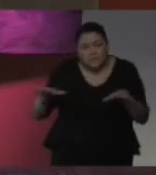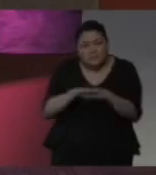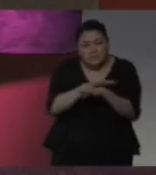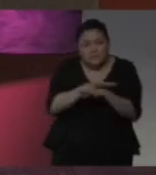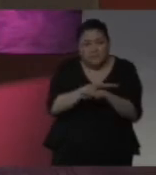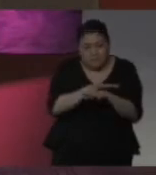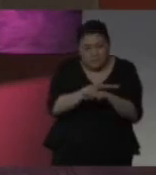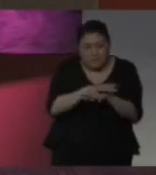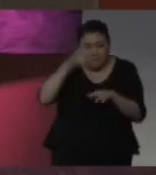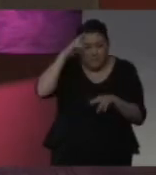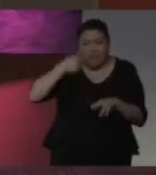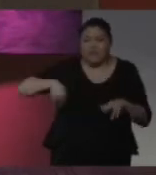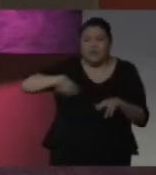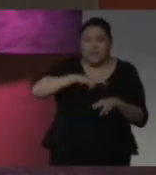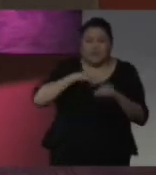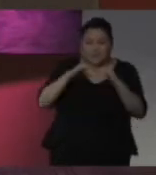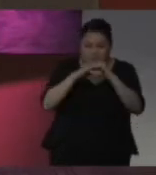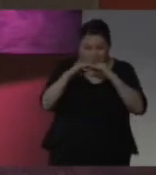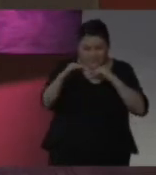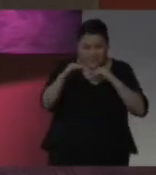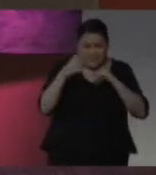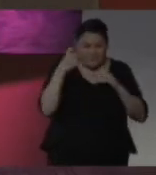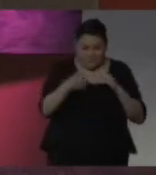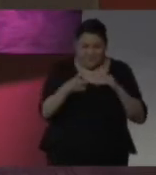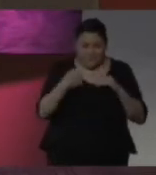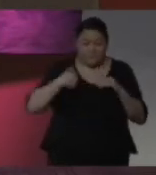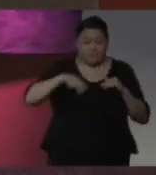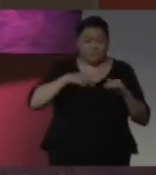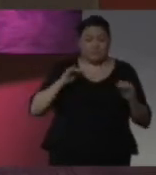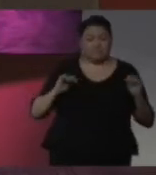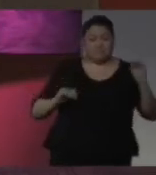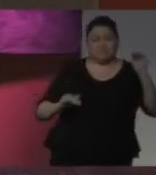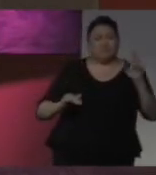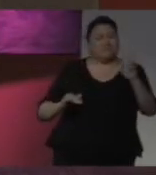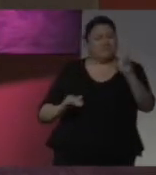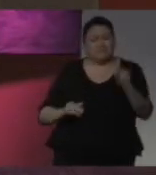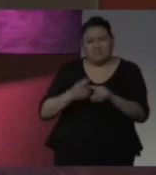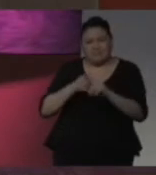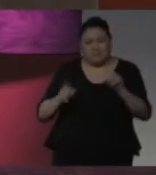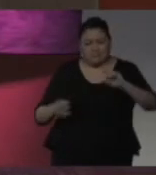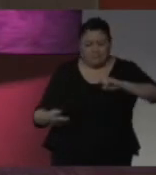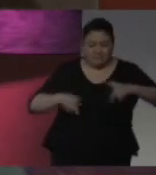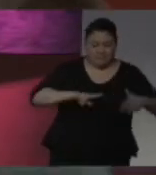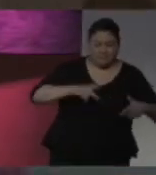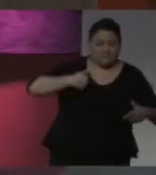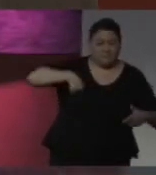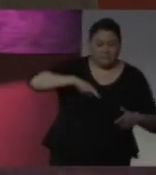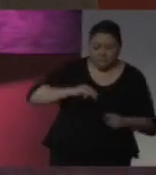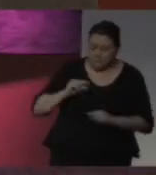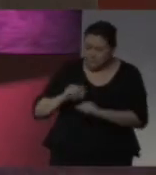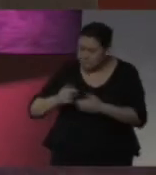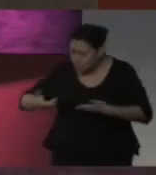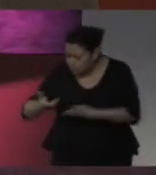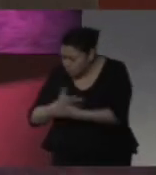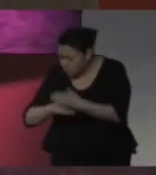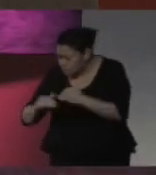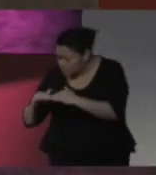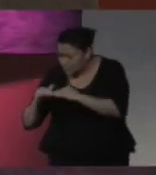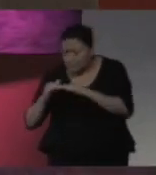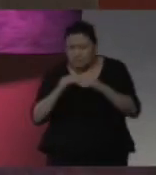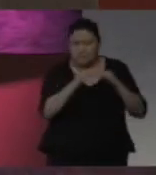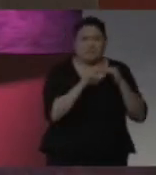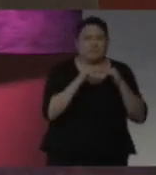sino horizontal, ¿no? No de arriba hacia abajo, sino de abajo hacia arriba, que es algo que